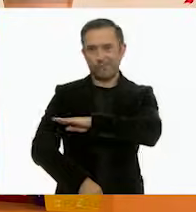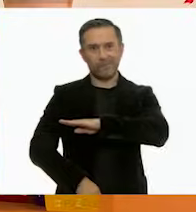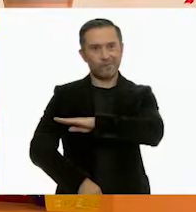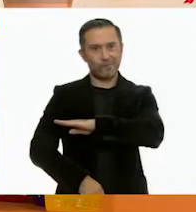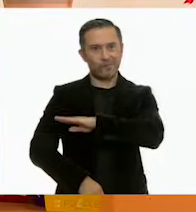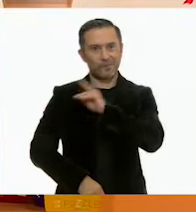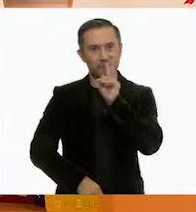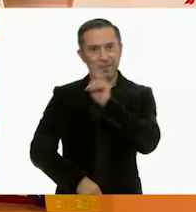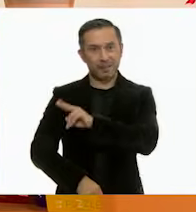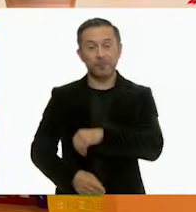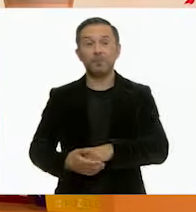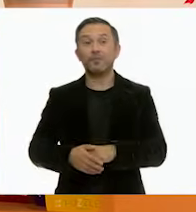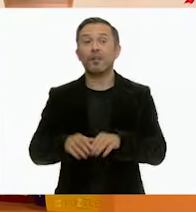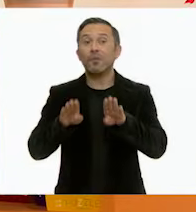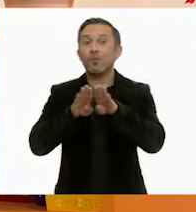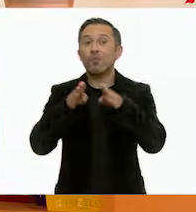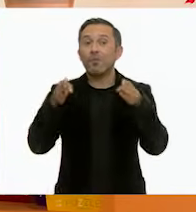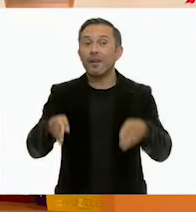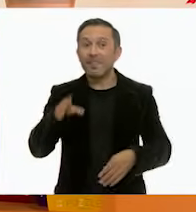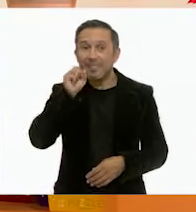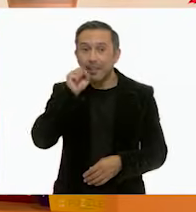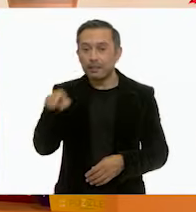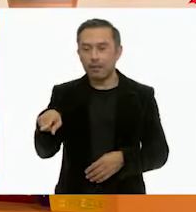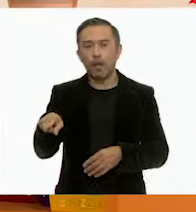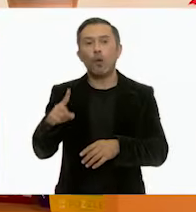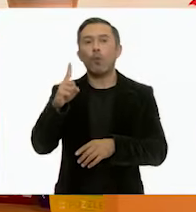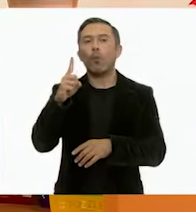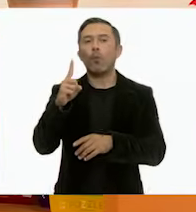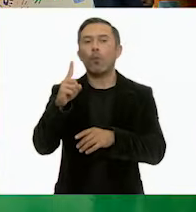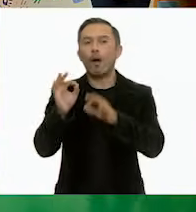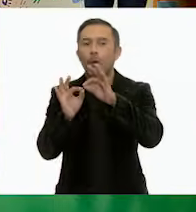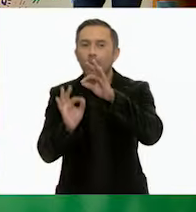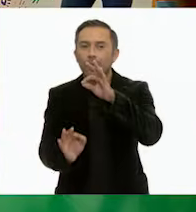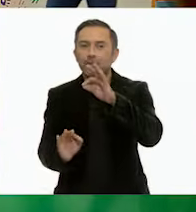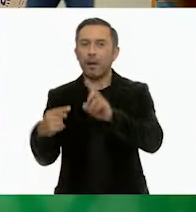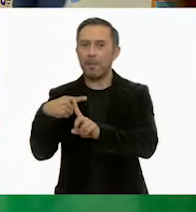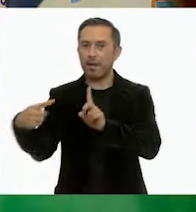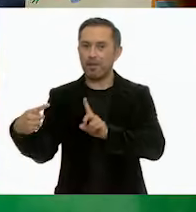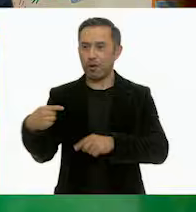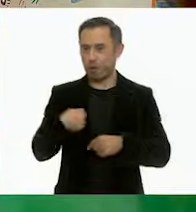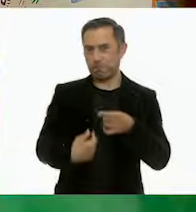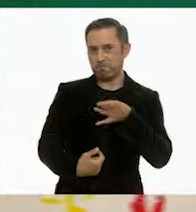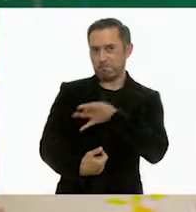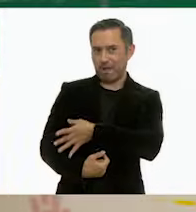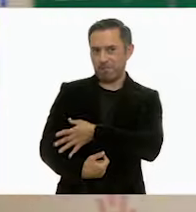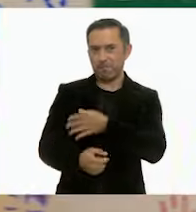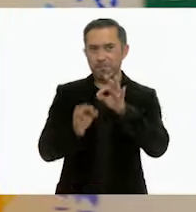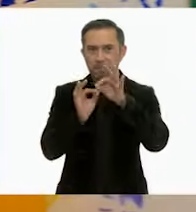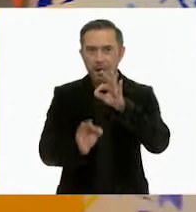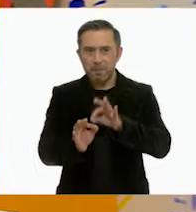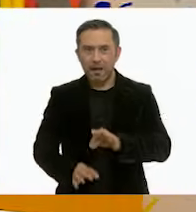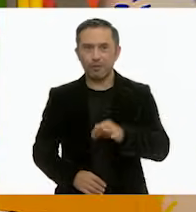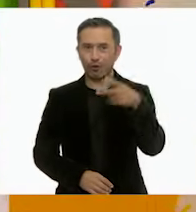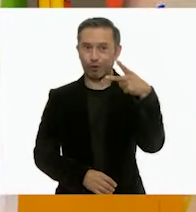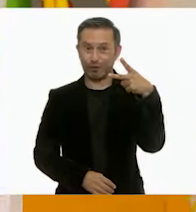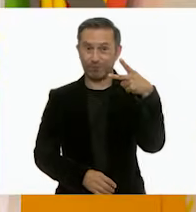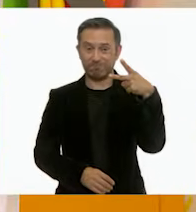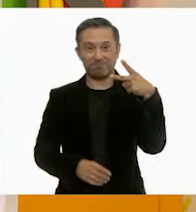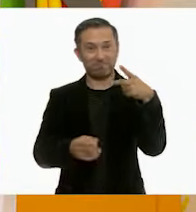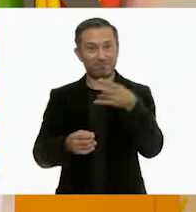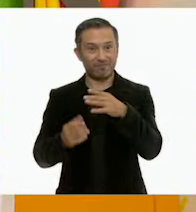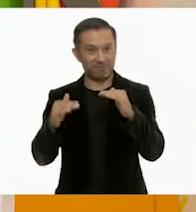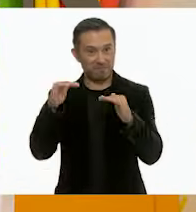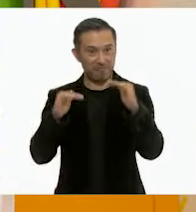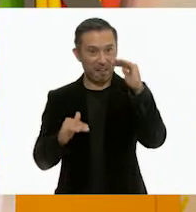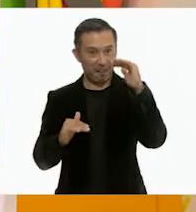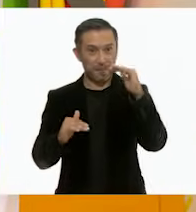El mueble mide una agujeta y media y yo dos agujetas. Es muy divertido, ¿verdad? Recuerda poner en práctica todo lo que aprendes